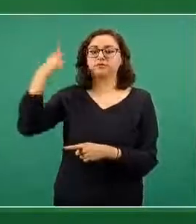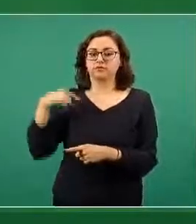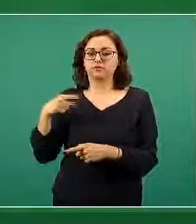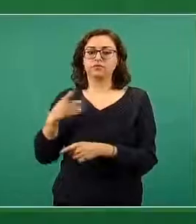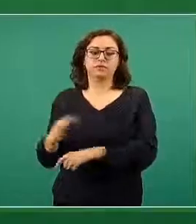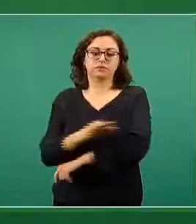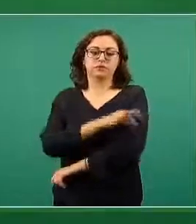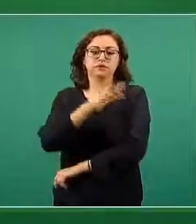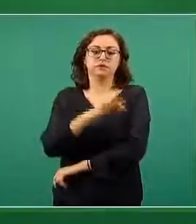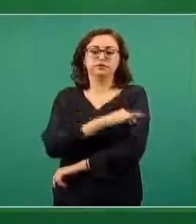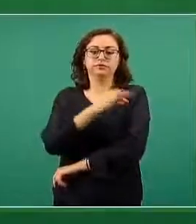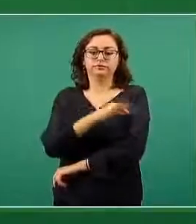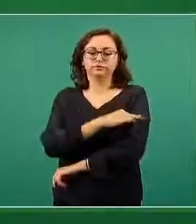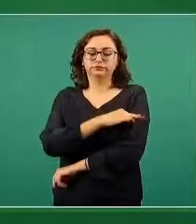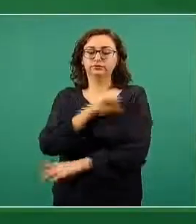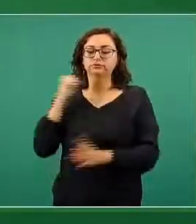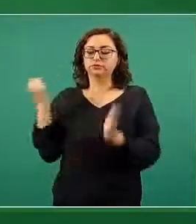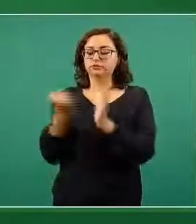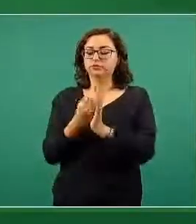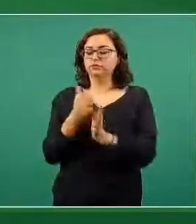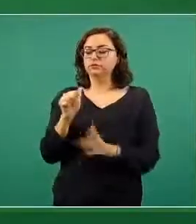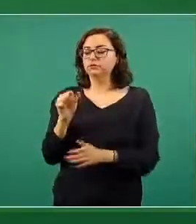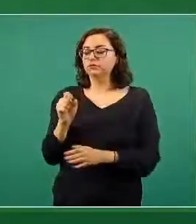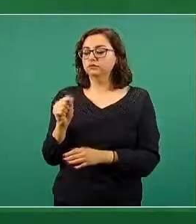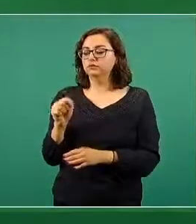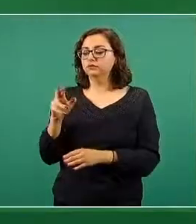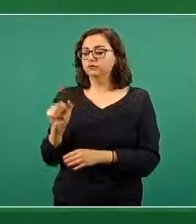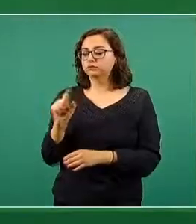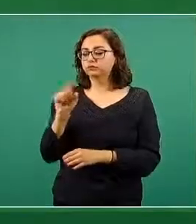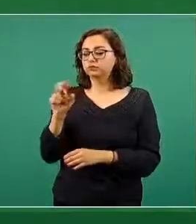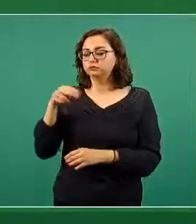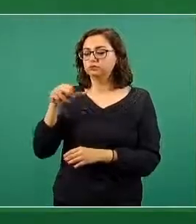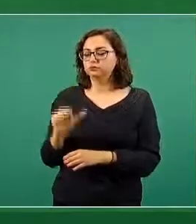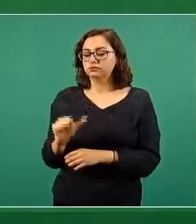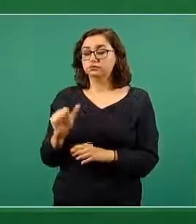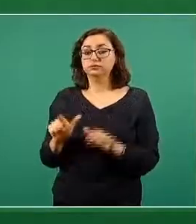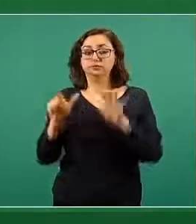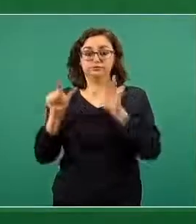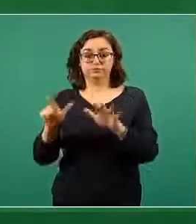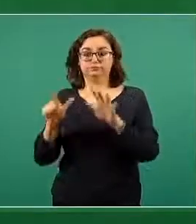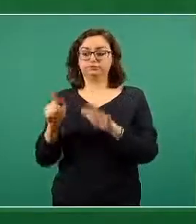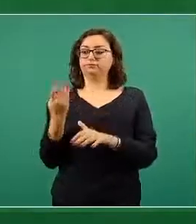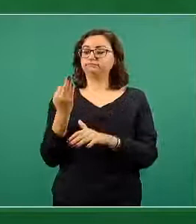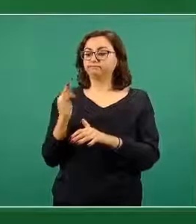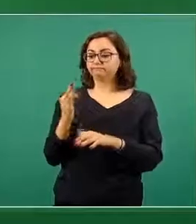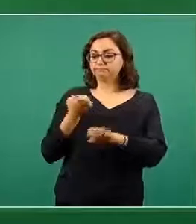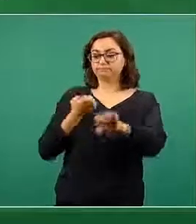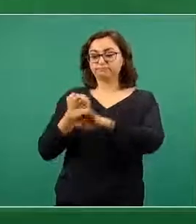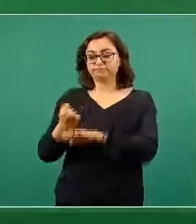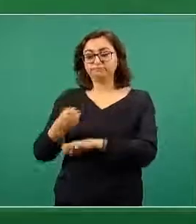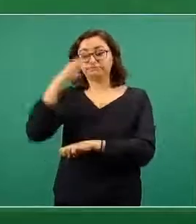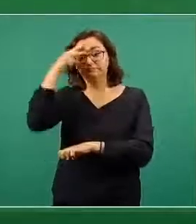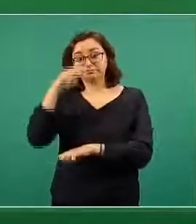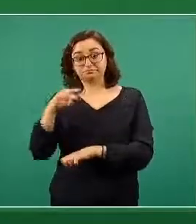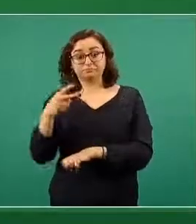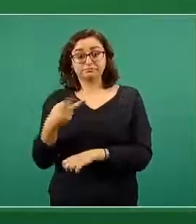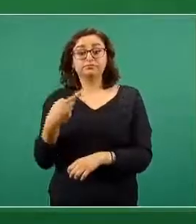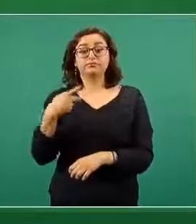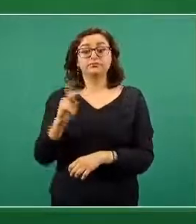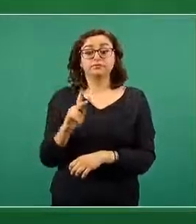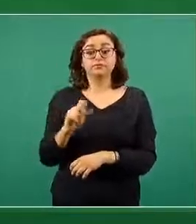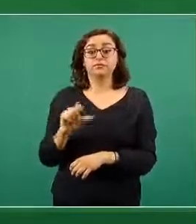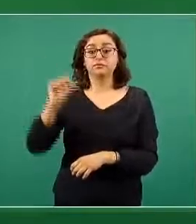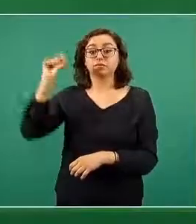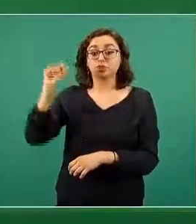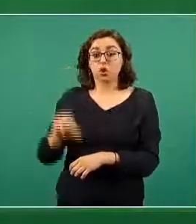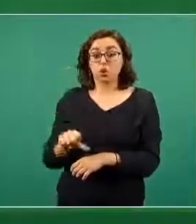el COVID-19 de AstraZeneca el 17 de febrero en el Estado de México, pero el día de hoy